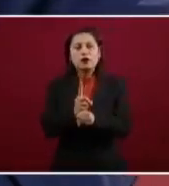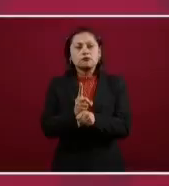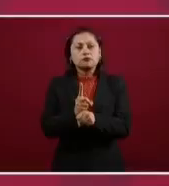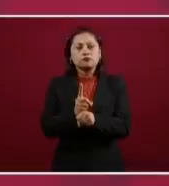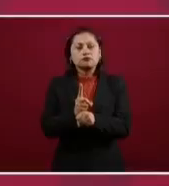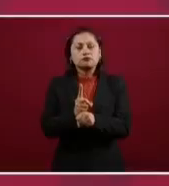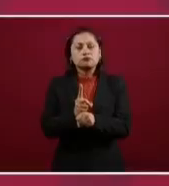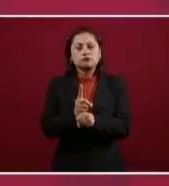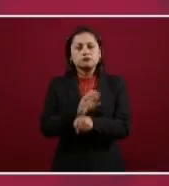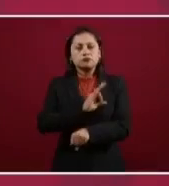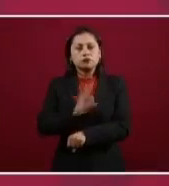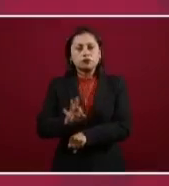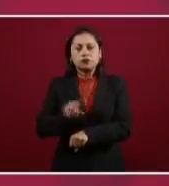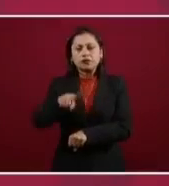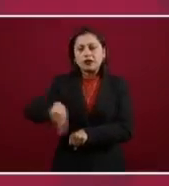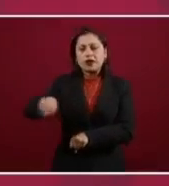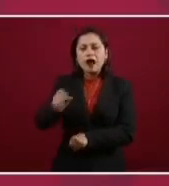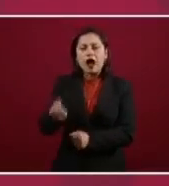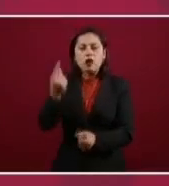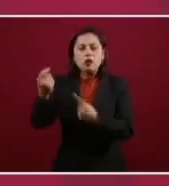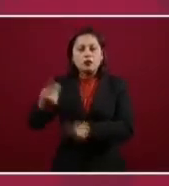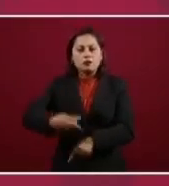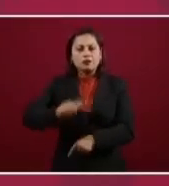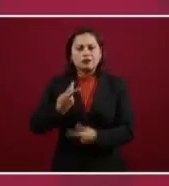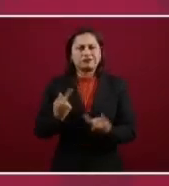ver muchísimo